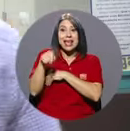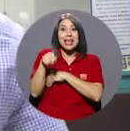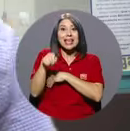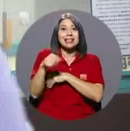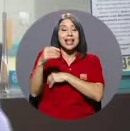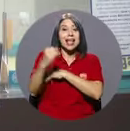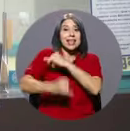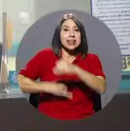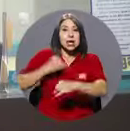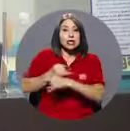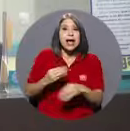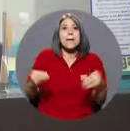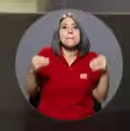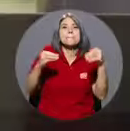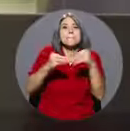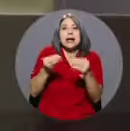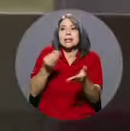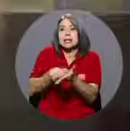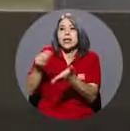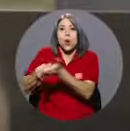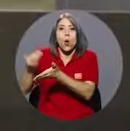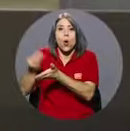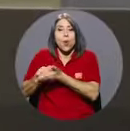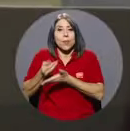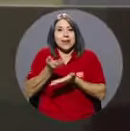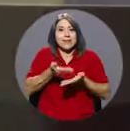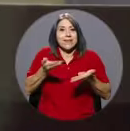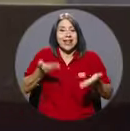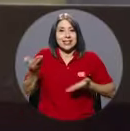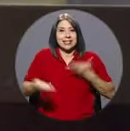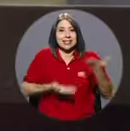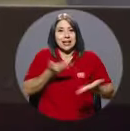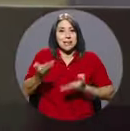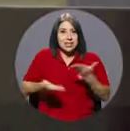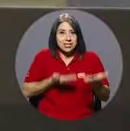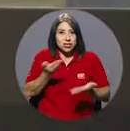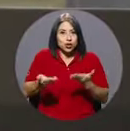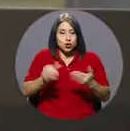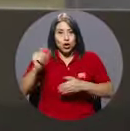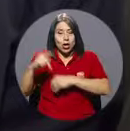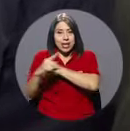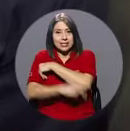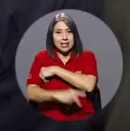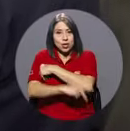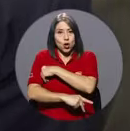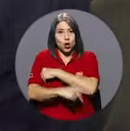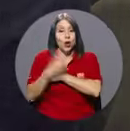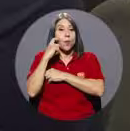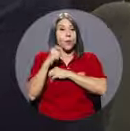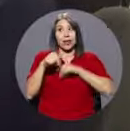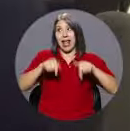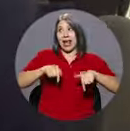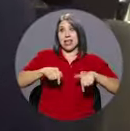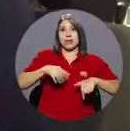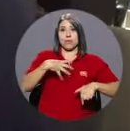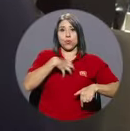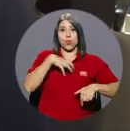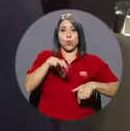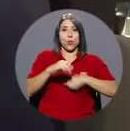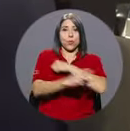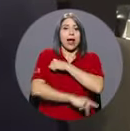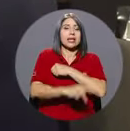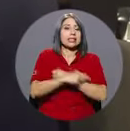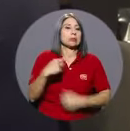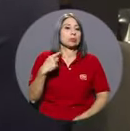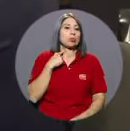más importaciones y más compras de bienes y servicios como el turismo en el exterior, porque el país se vuelve muy caro